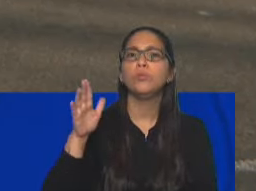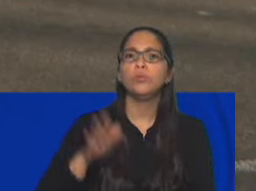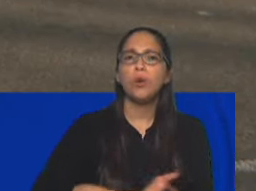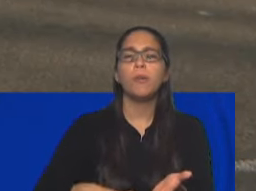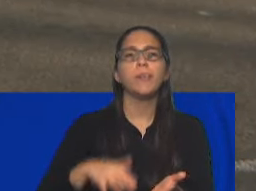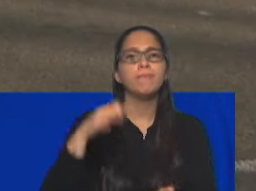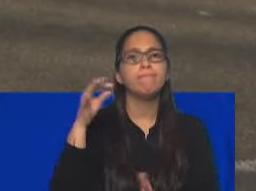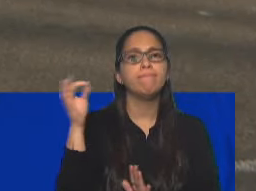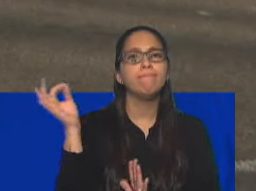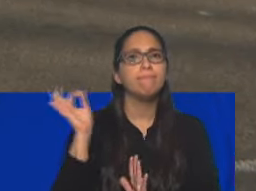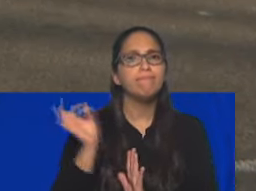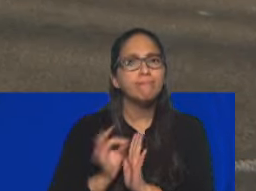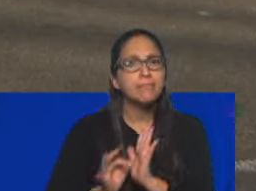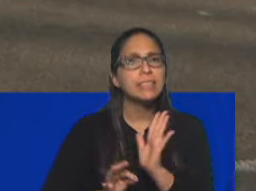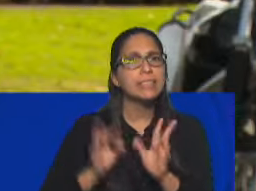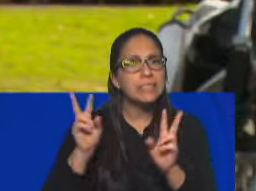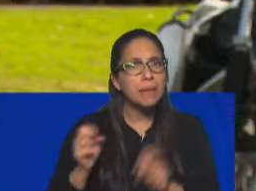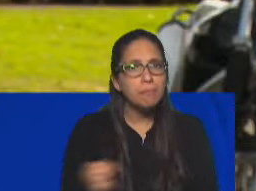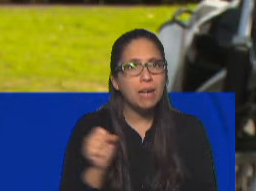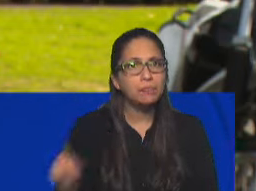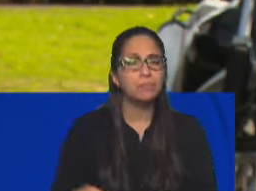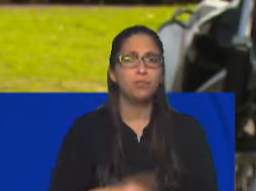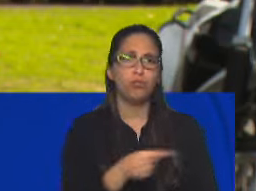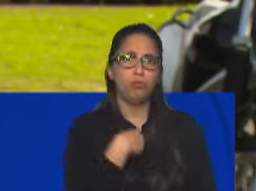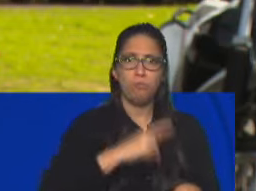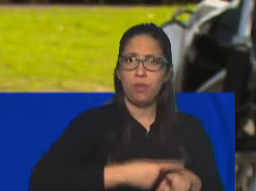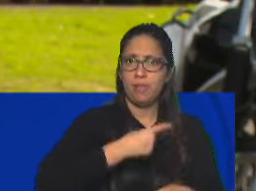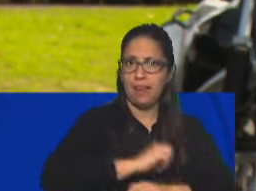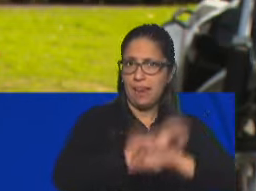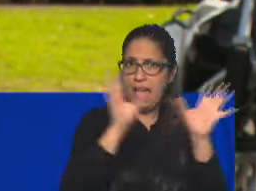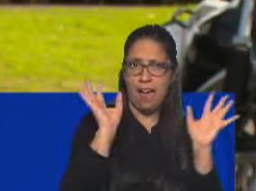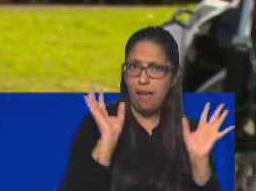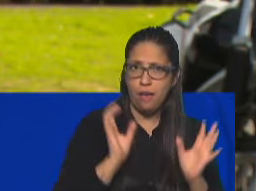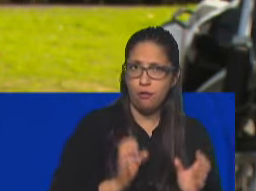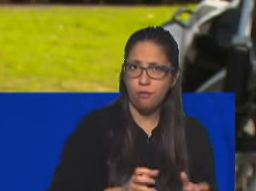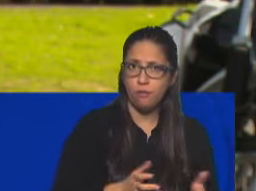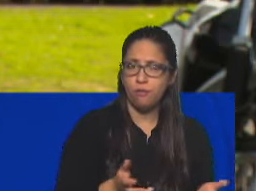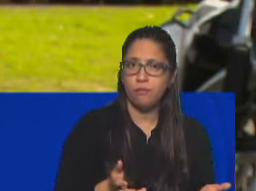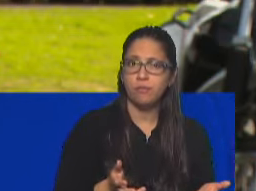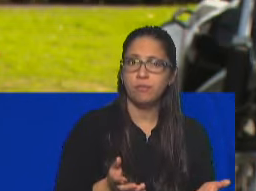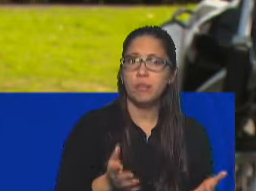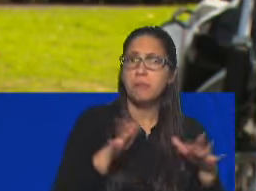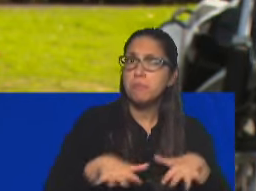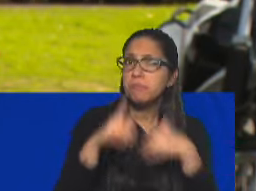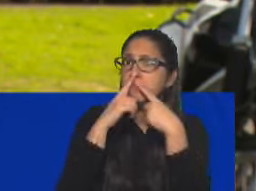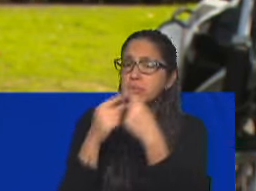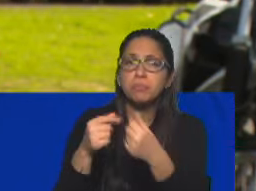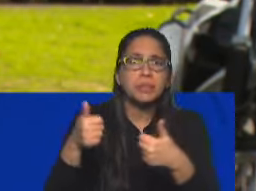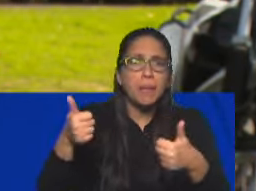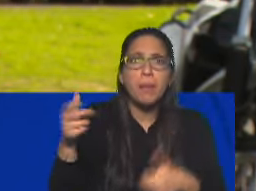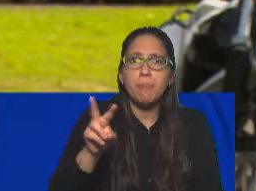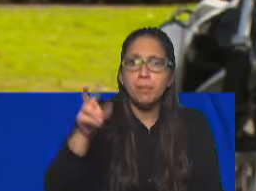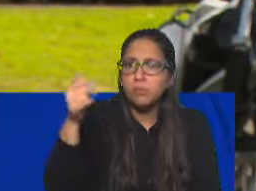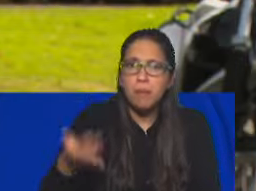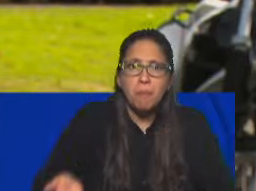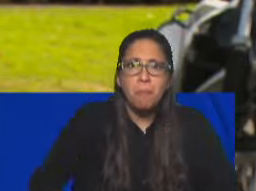puntuales de su cartera. Nosotros tenemos una política clara, manifestarse está permitido y está bien, se puede